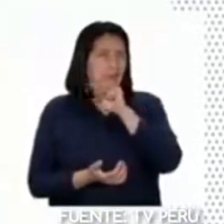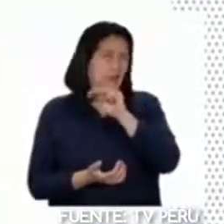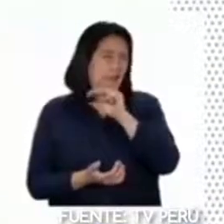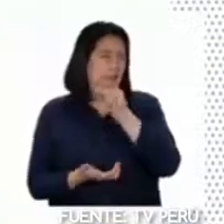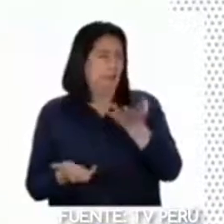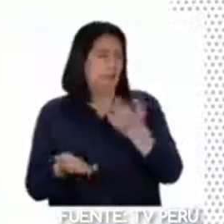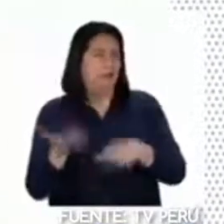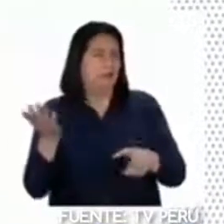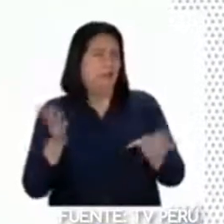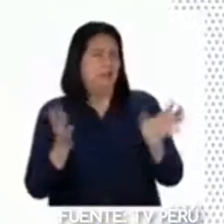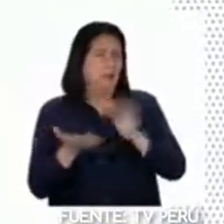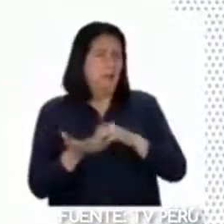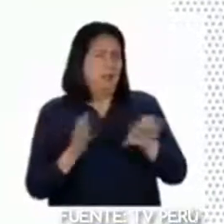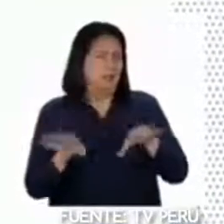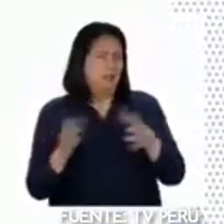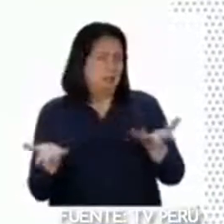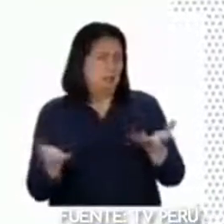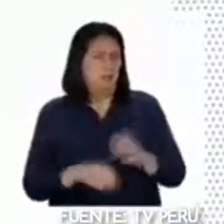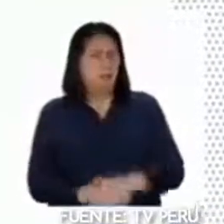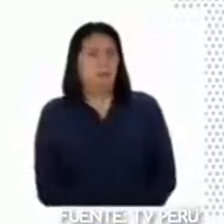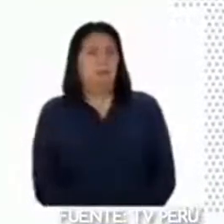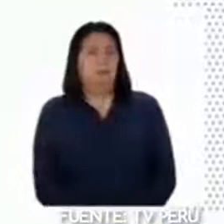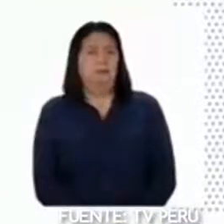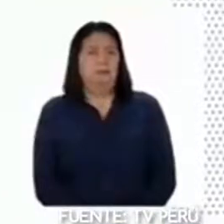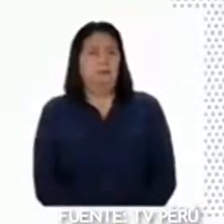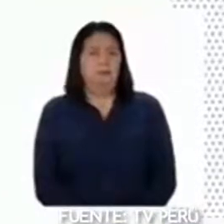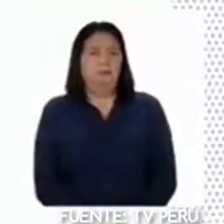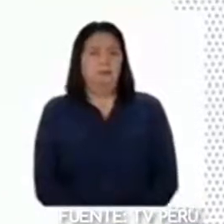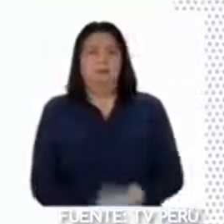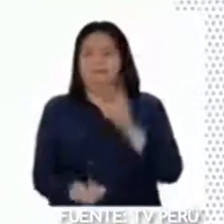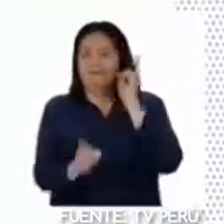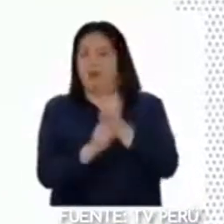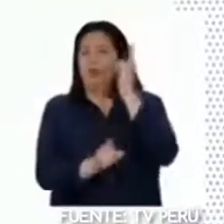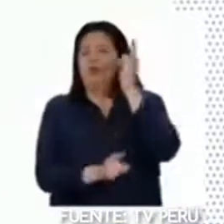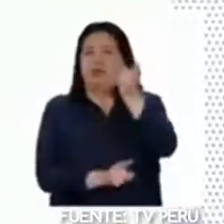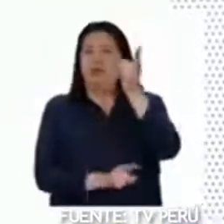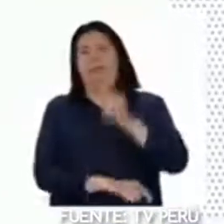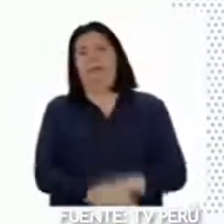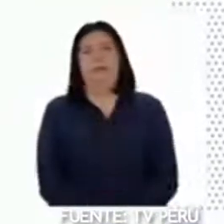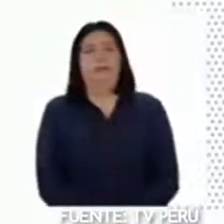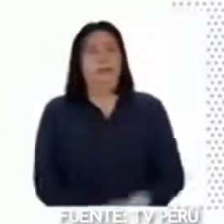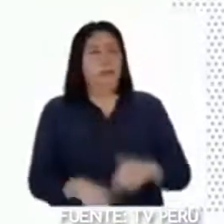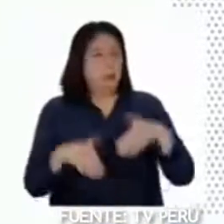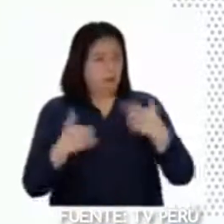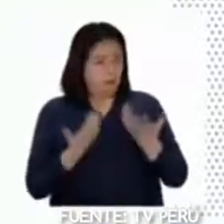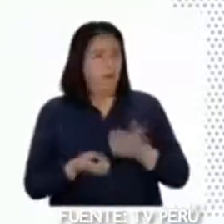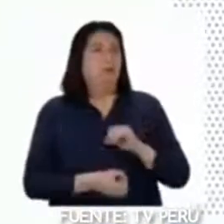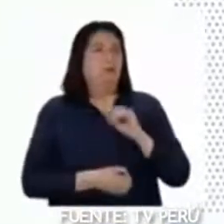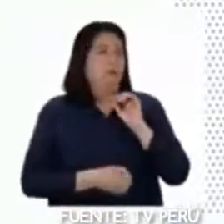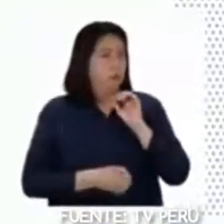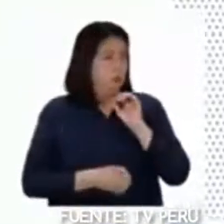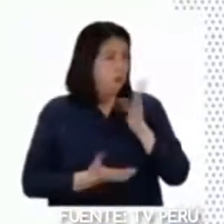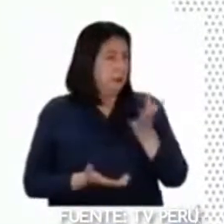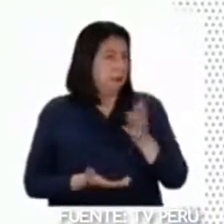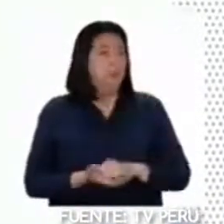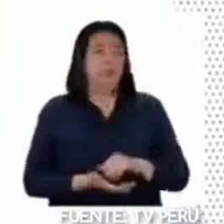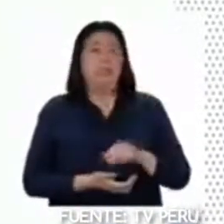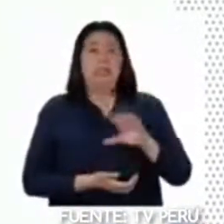¿Qué podríamos hacer? ¡Exacto! podemos expresar